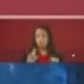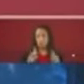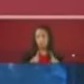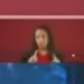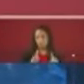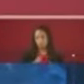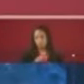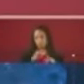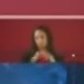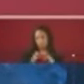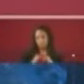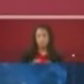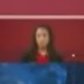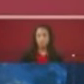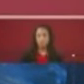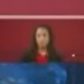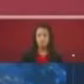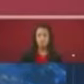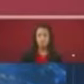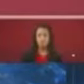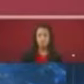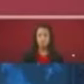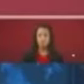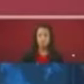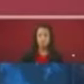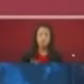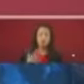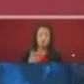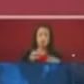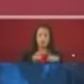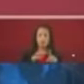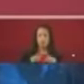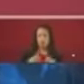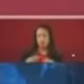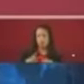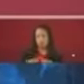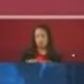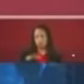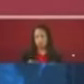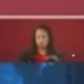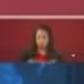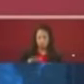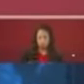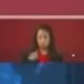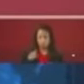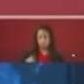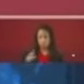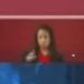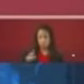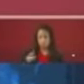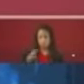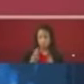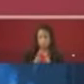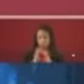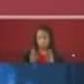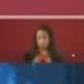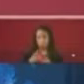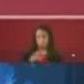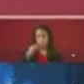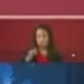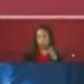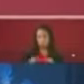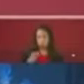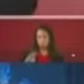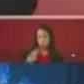del pueblo que defiendan a la gente más necesitada, más olvidada, más pobre, más ignorada